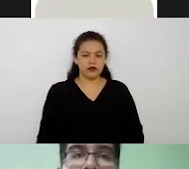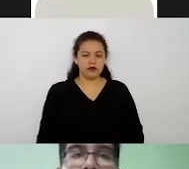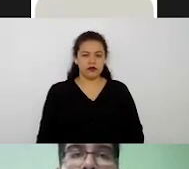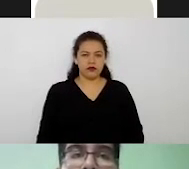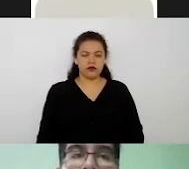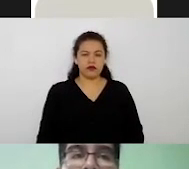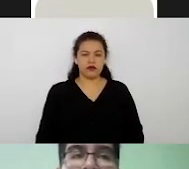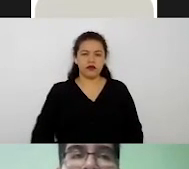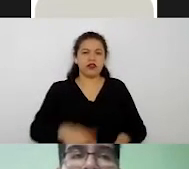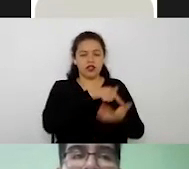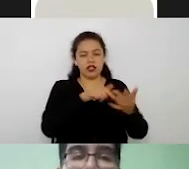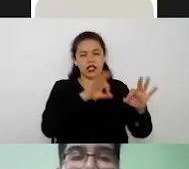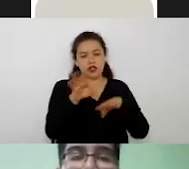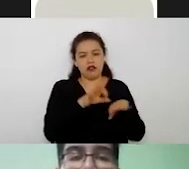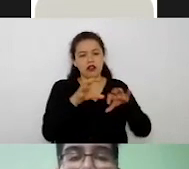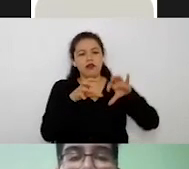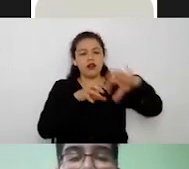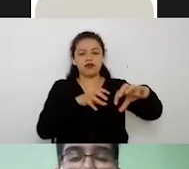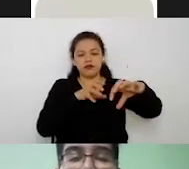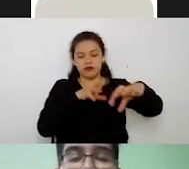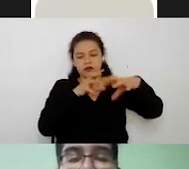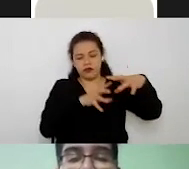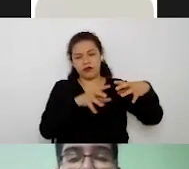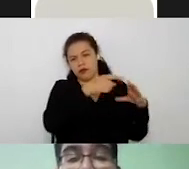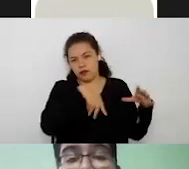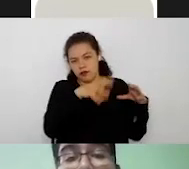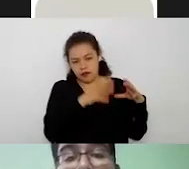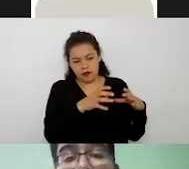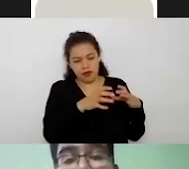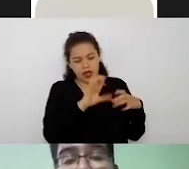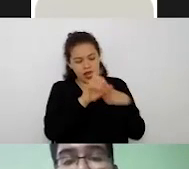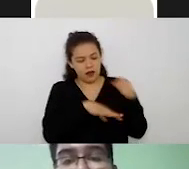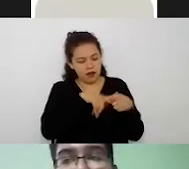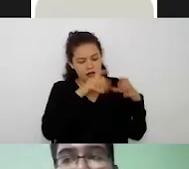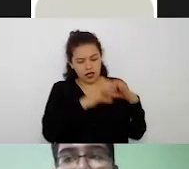de trabajo, como lo podría ser en donde tenemos a los animales,